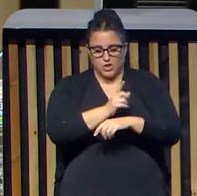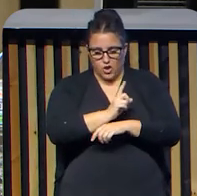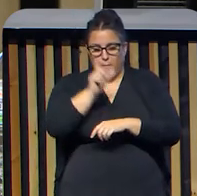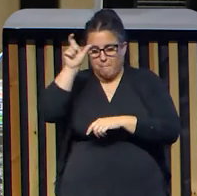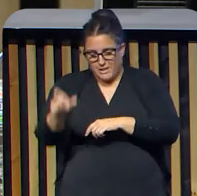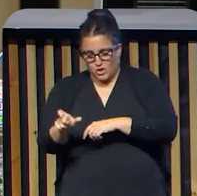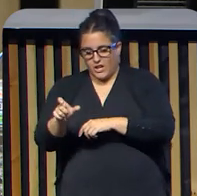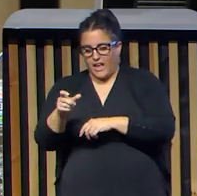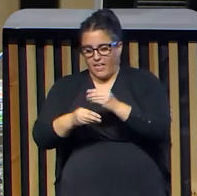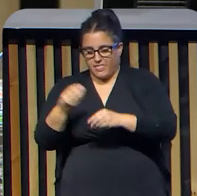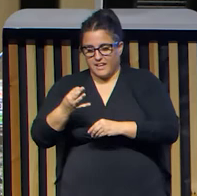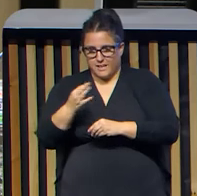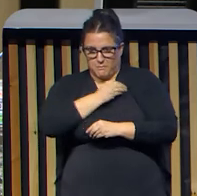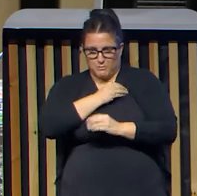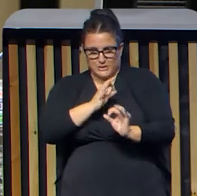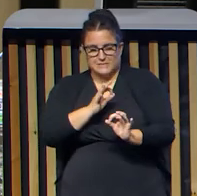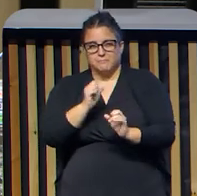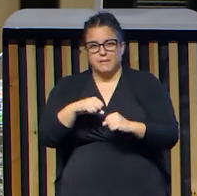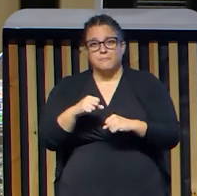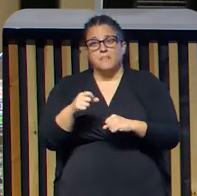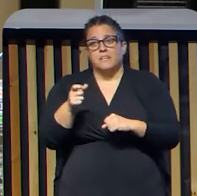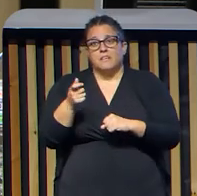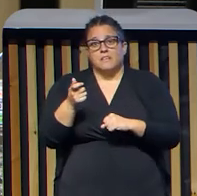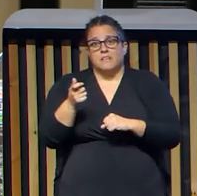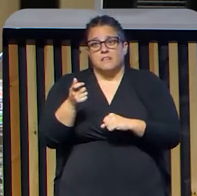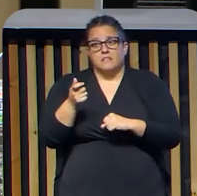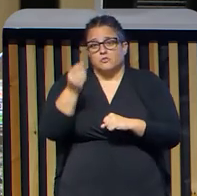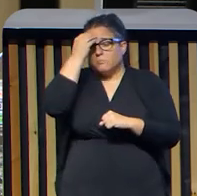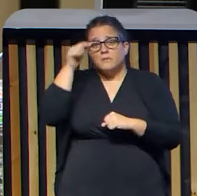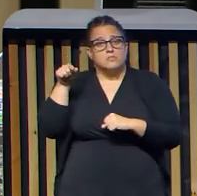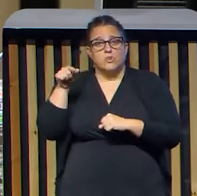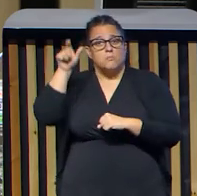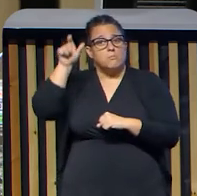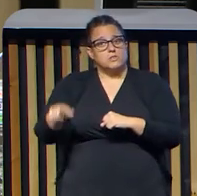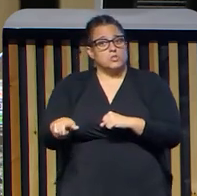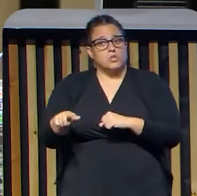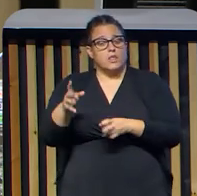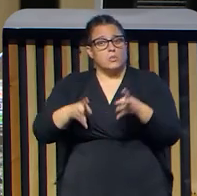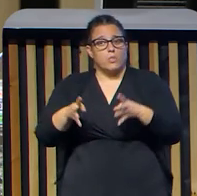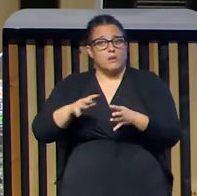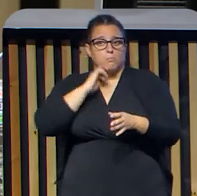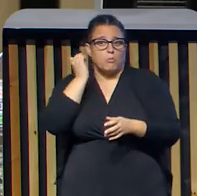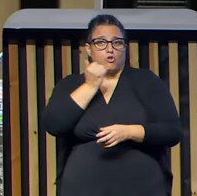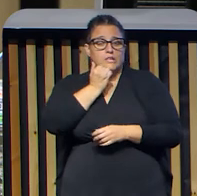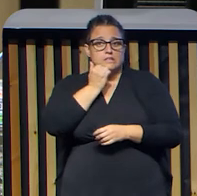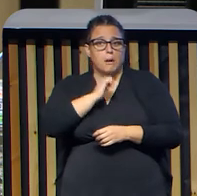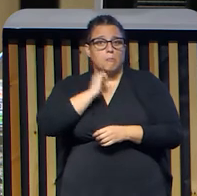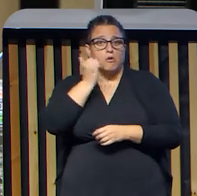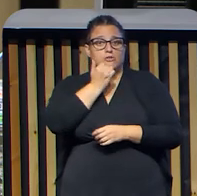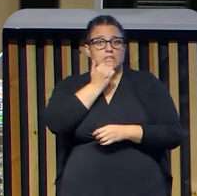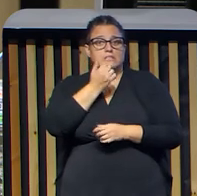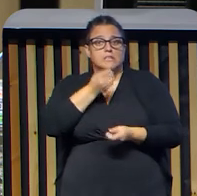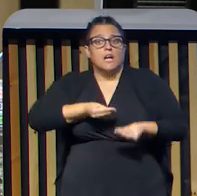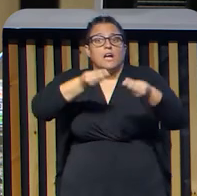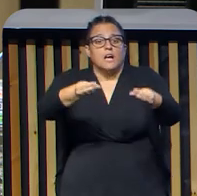delante de quién pues delante aquí tenéis un síndico y una sindica unas indica sí Bueno pues podemos